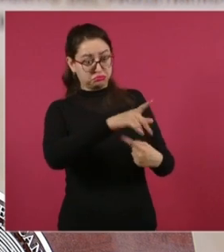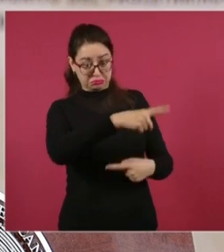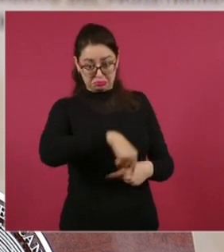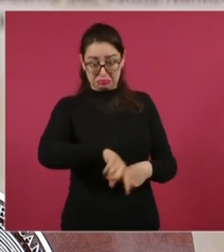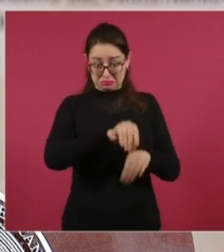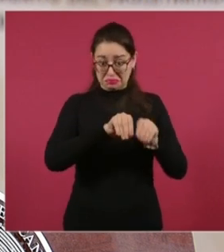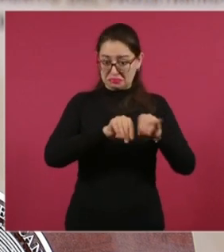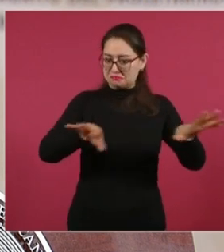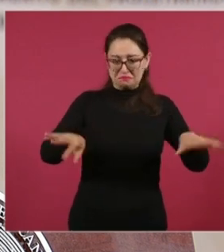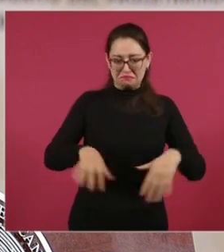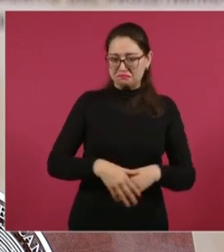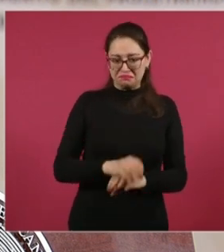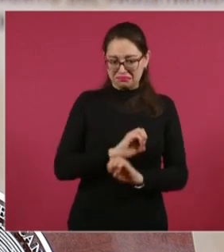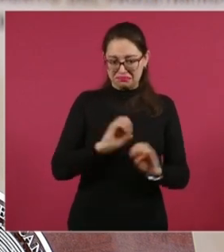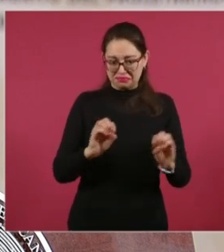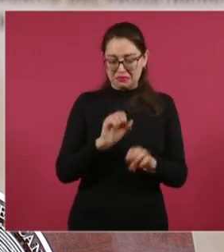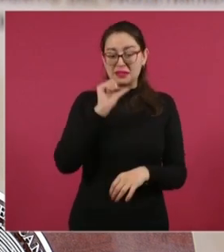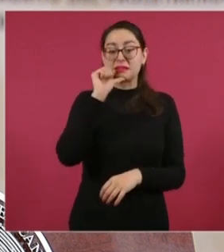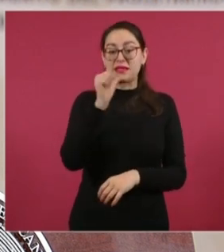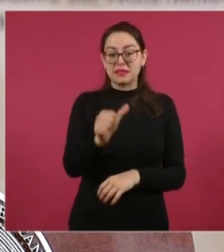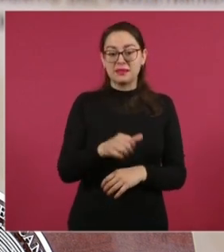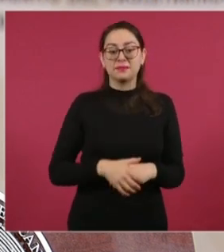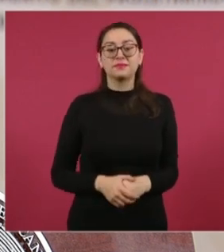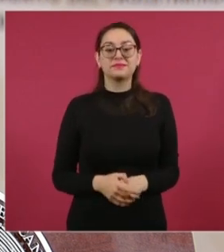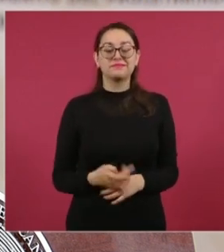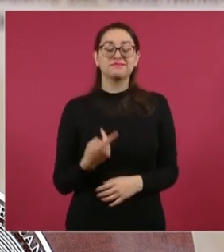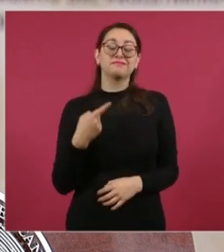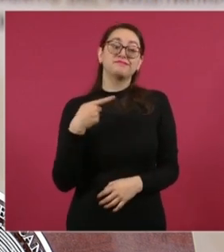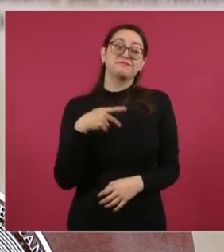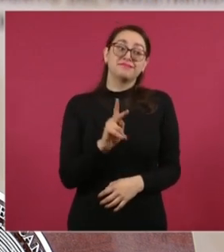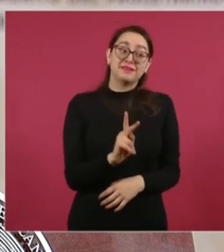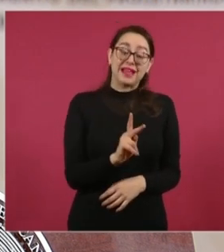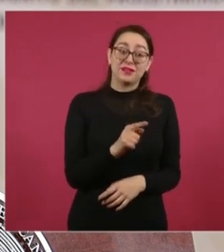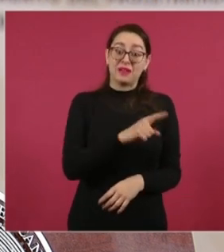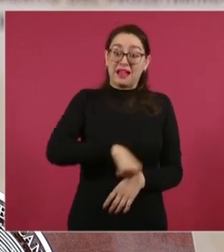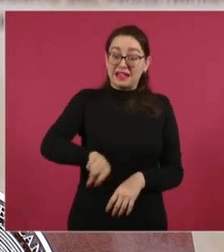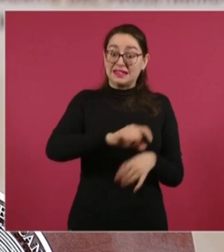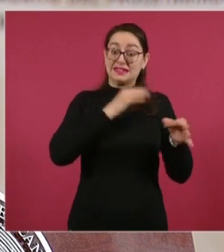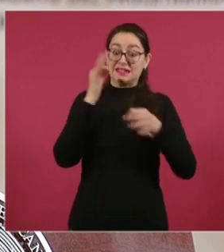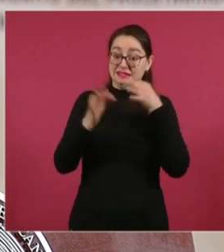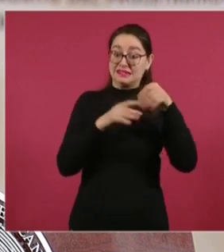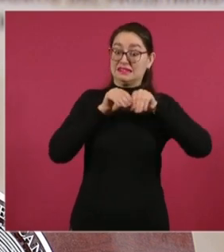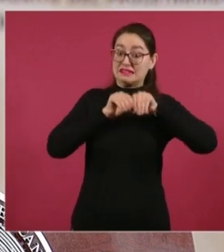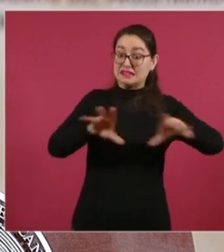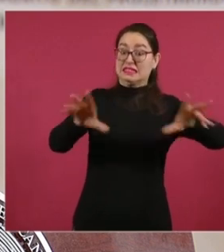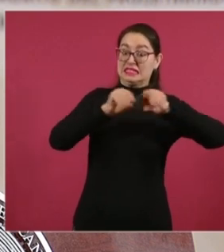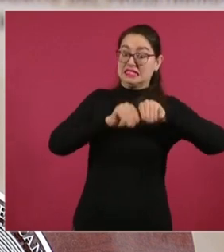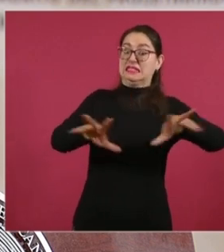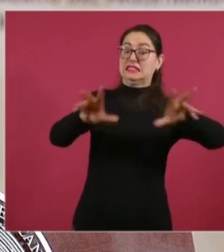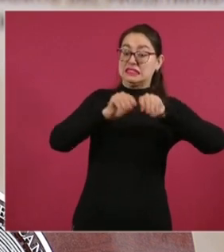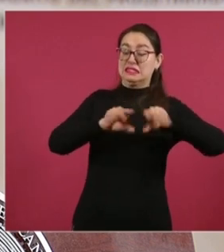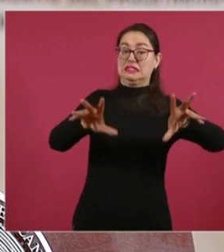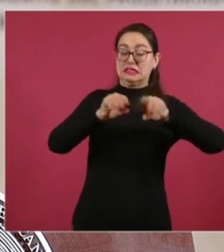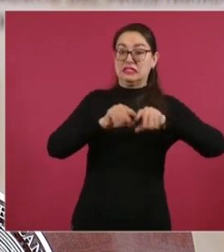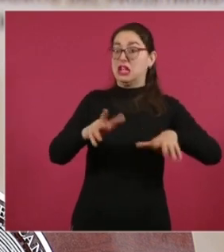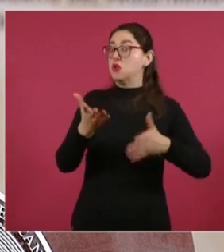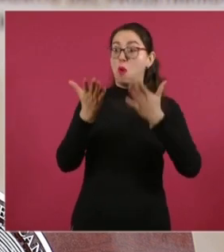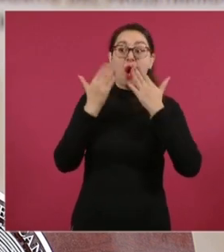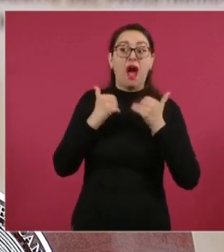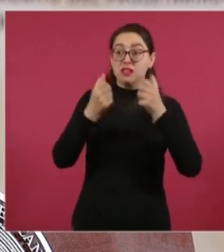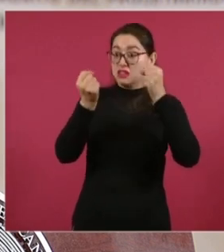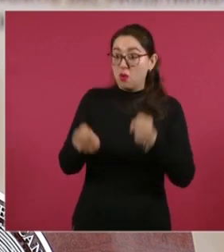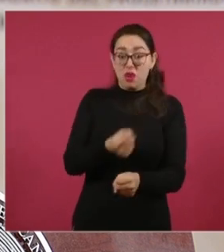El primero es que la percepción de inseguridad en la población, según la más reciente encuesta del ENSU, del INEGI, es la más baja